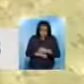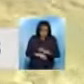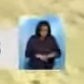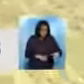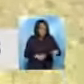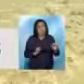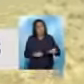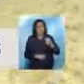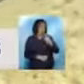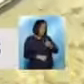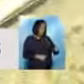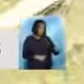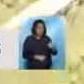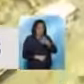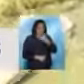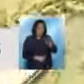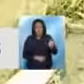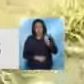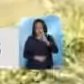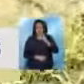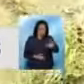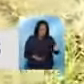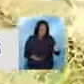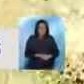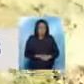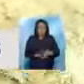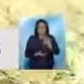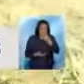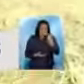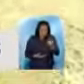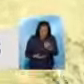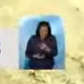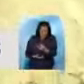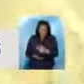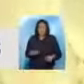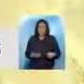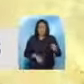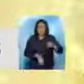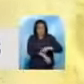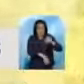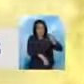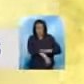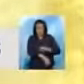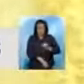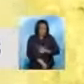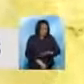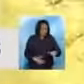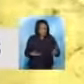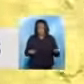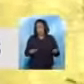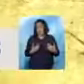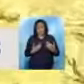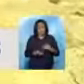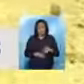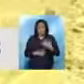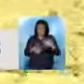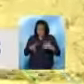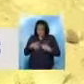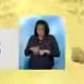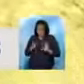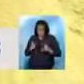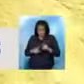Sí, porque mira cómo está el agua, está todo contaminado, tanto como que hay verde, los zancudos para los niños que estudian aquí en ese colegio. ¿Y ya empezó las clases?